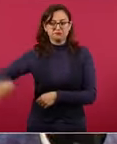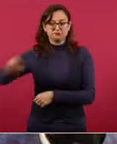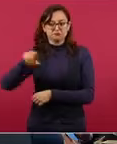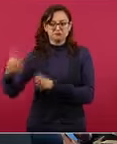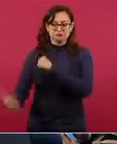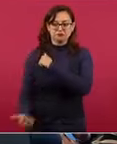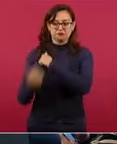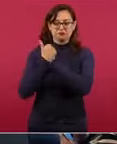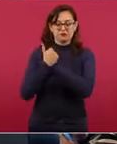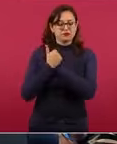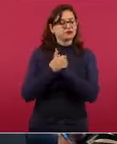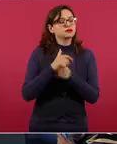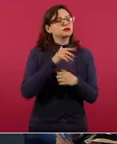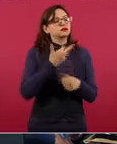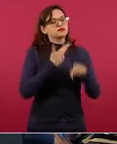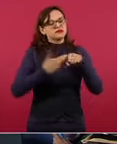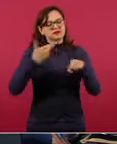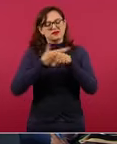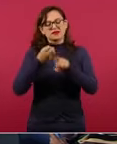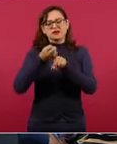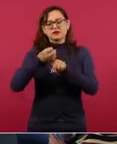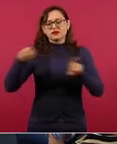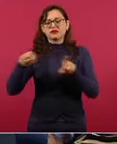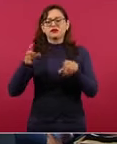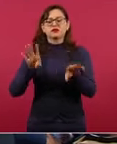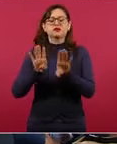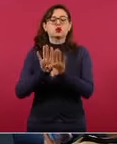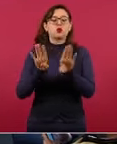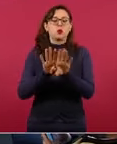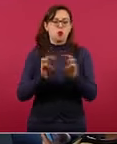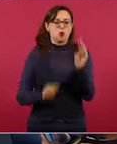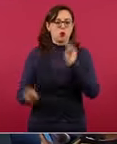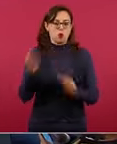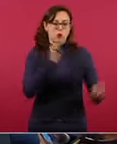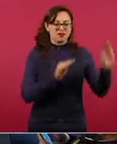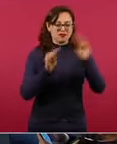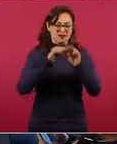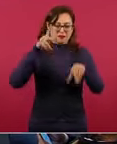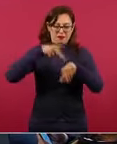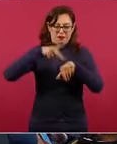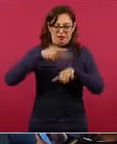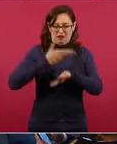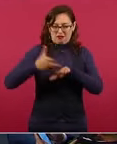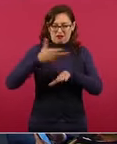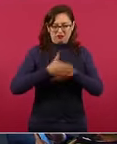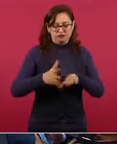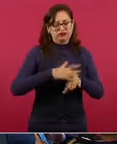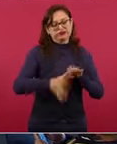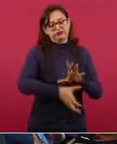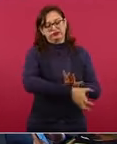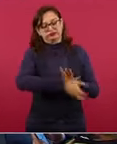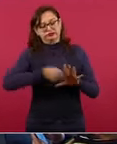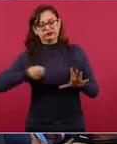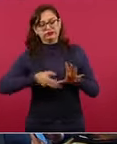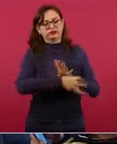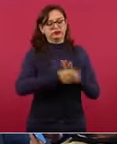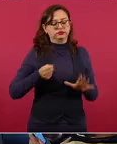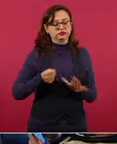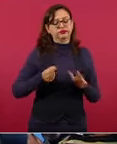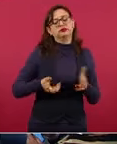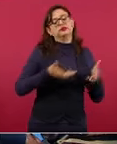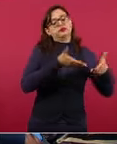transportar el balastro lo sacan de las minas lo llevan al puerto lo meten por la ruta normal